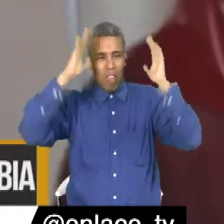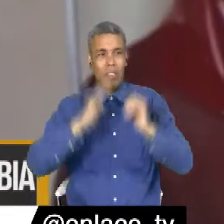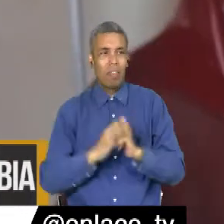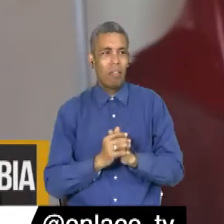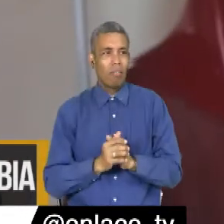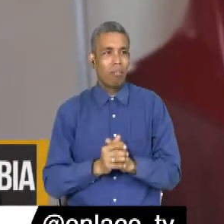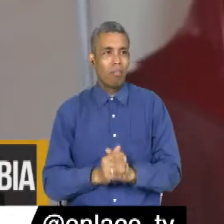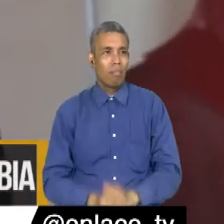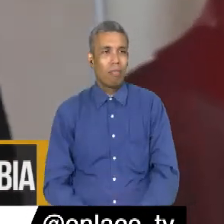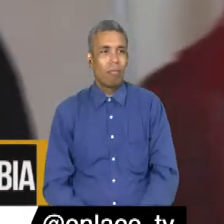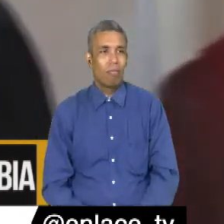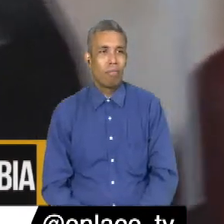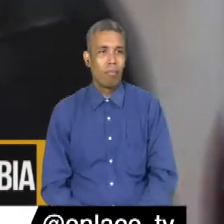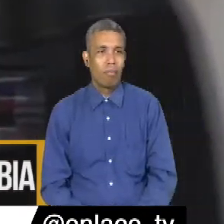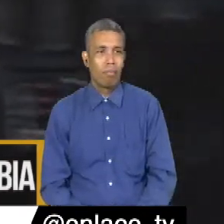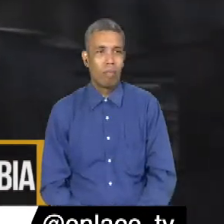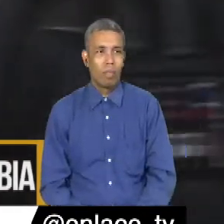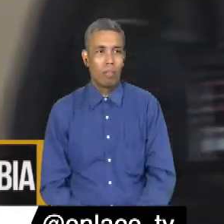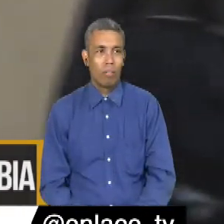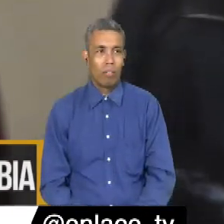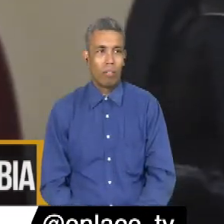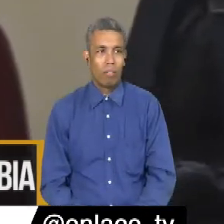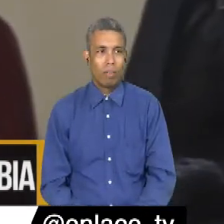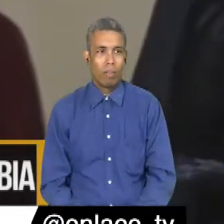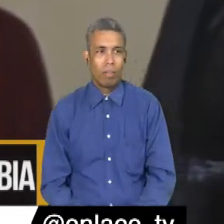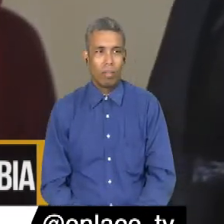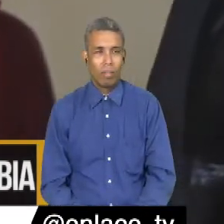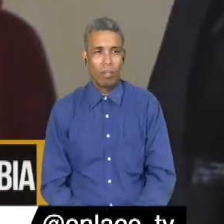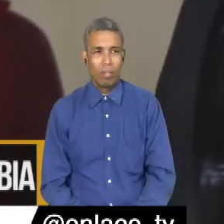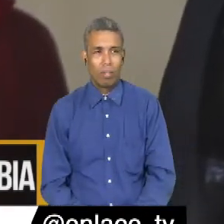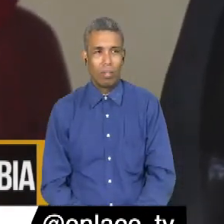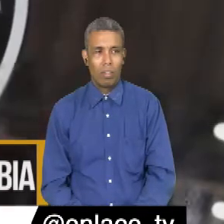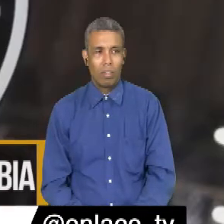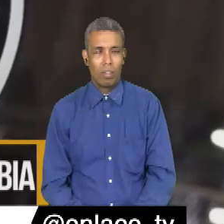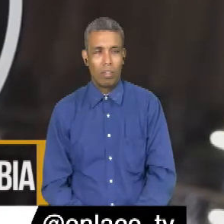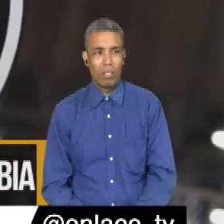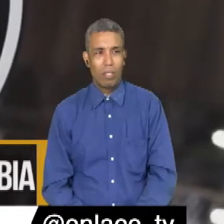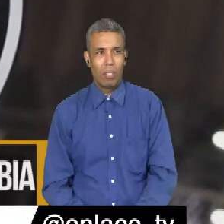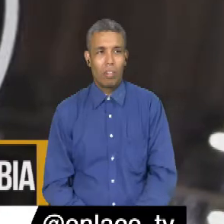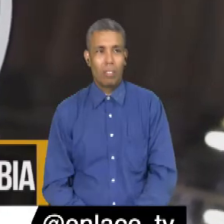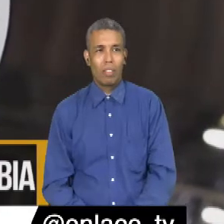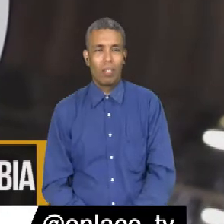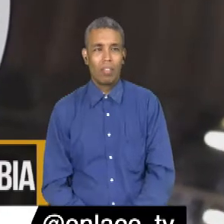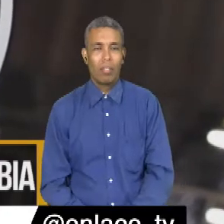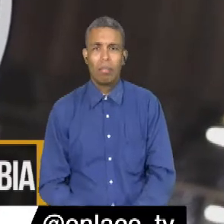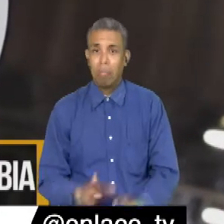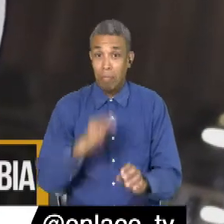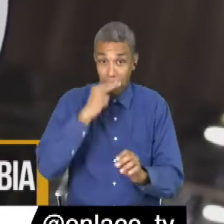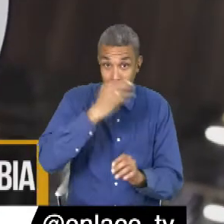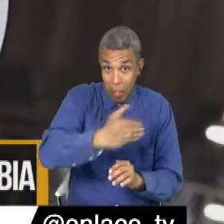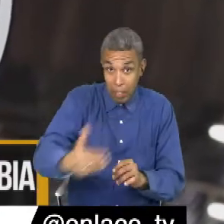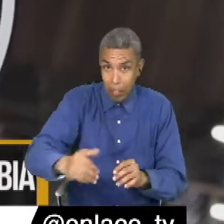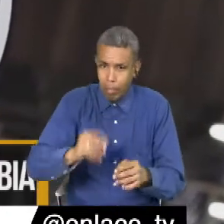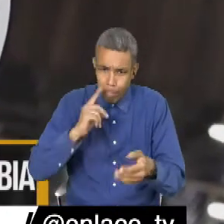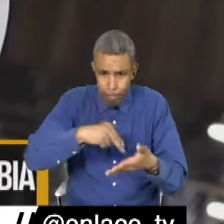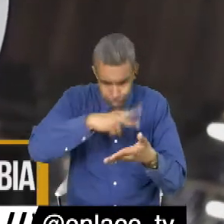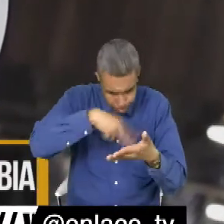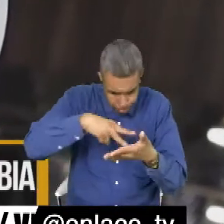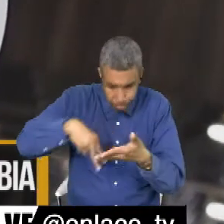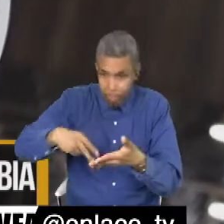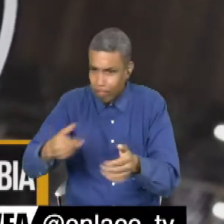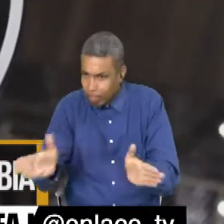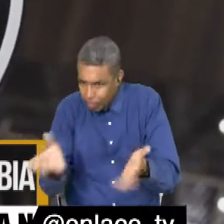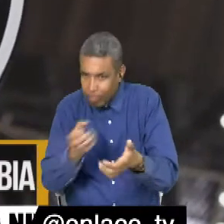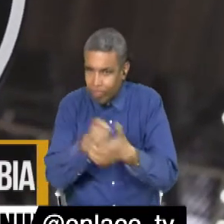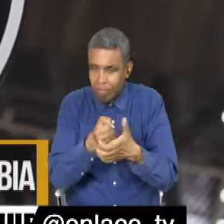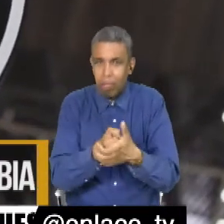hecho actividades lúdicas como el Star Wars Reads Day, que es incentivar la lectura en los más pequeños, y donaciones de sangre con la Cruz Roja. Y